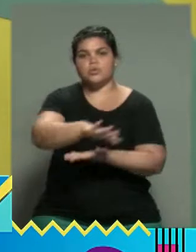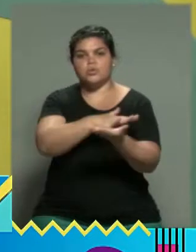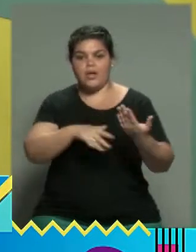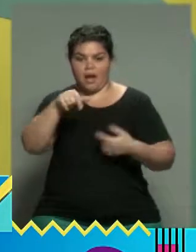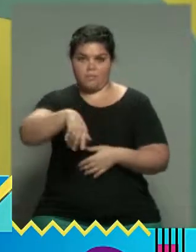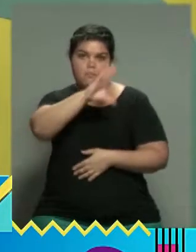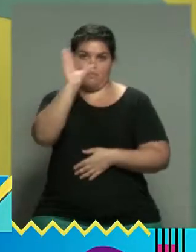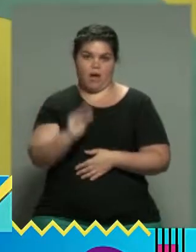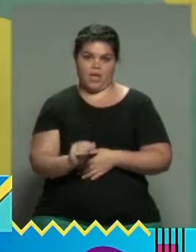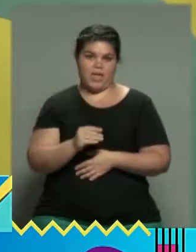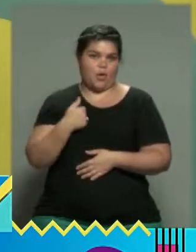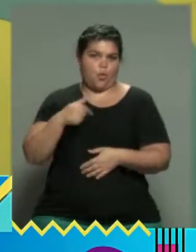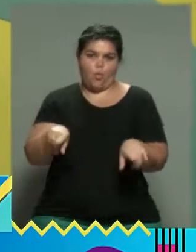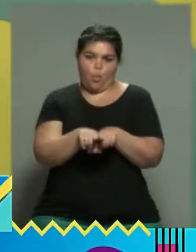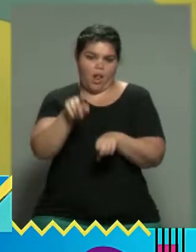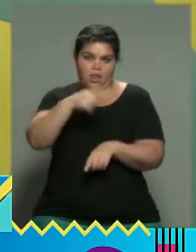es poder